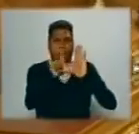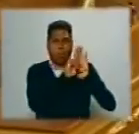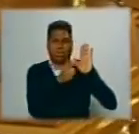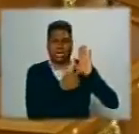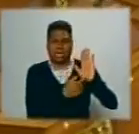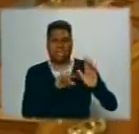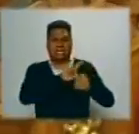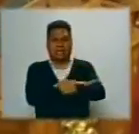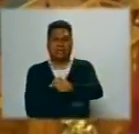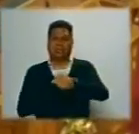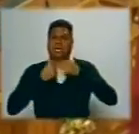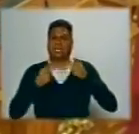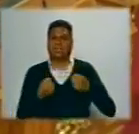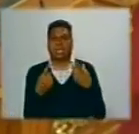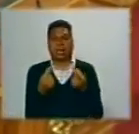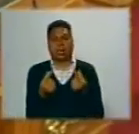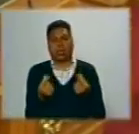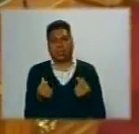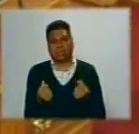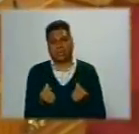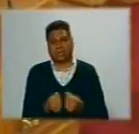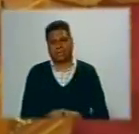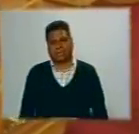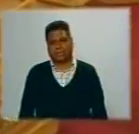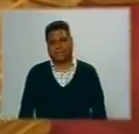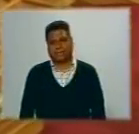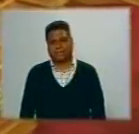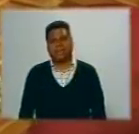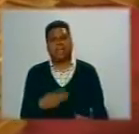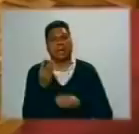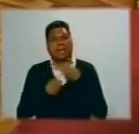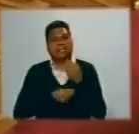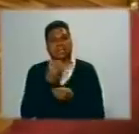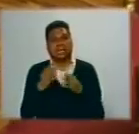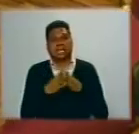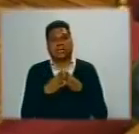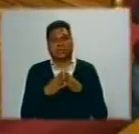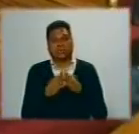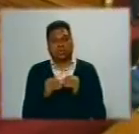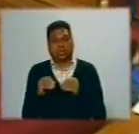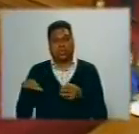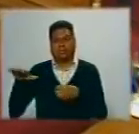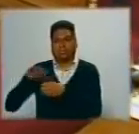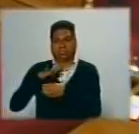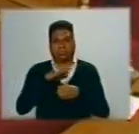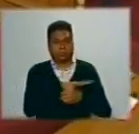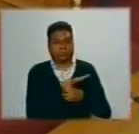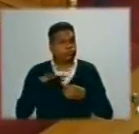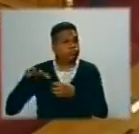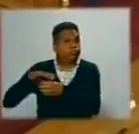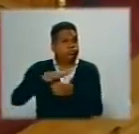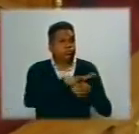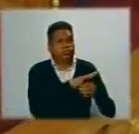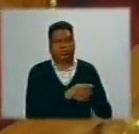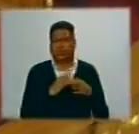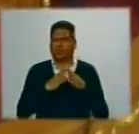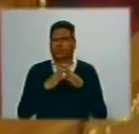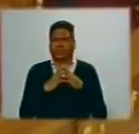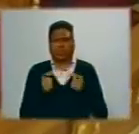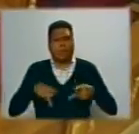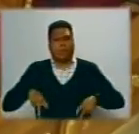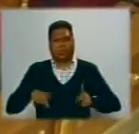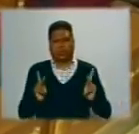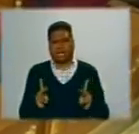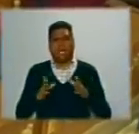va a fortalecer la economía, que va a garantizar el abastecimiento, que va a garantizar también la oportunidad